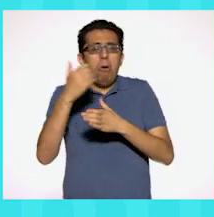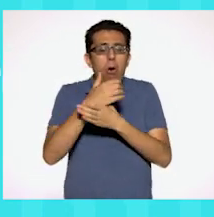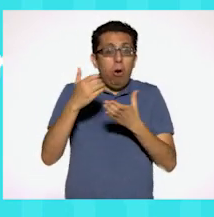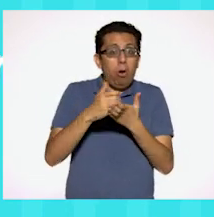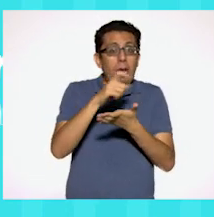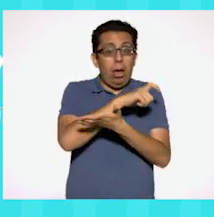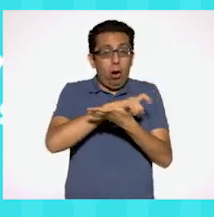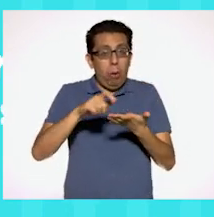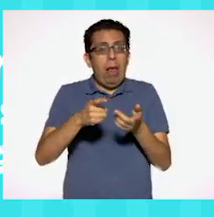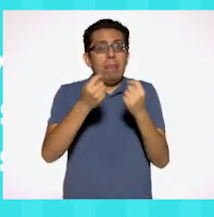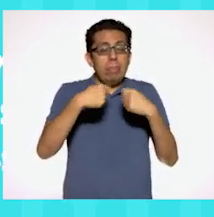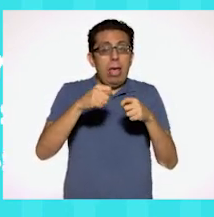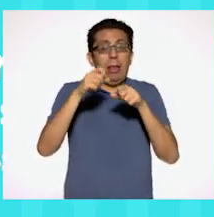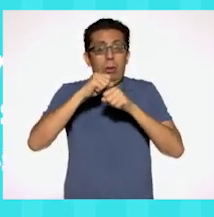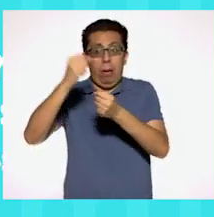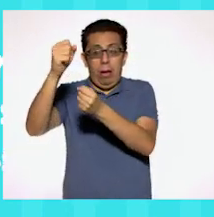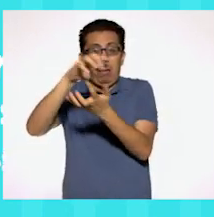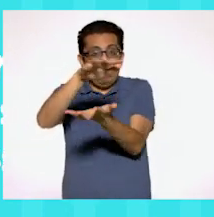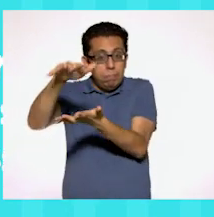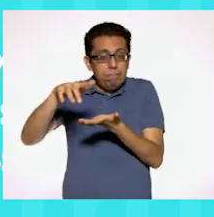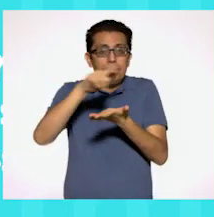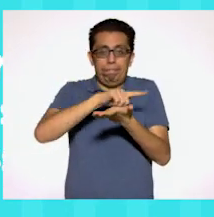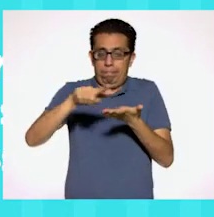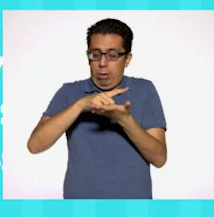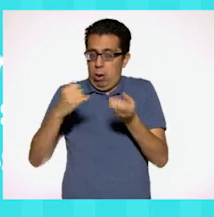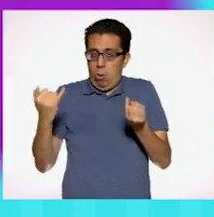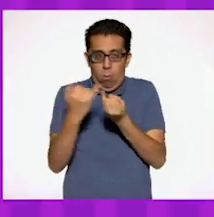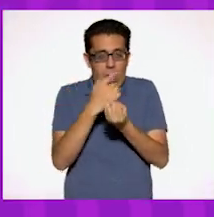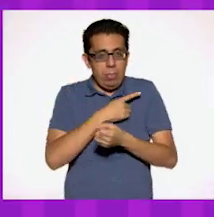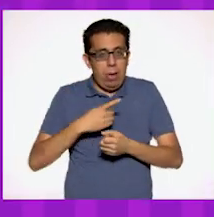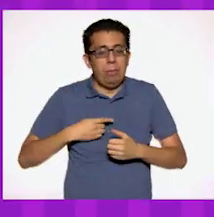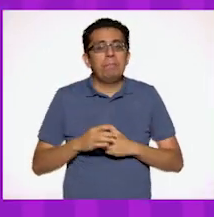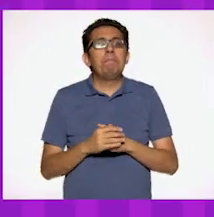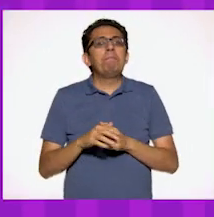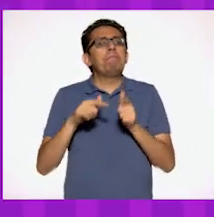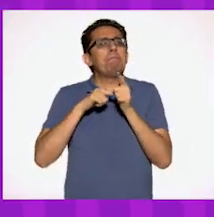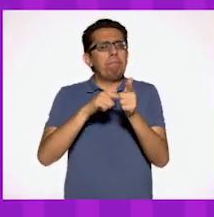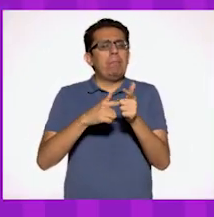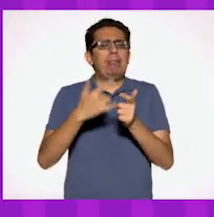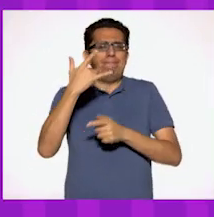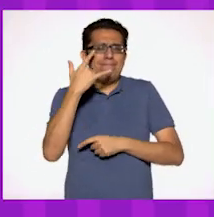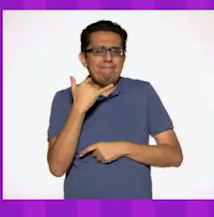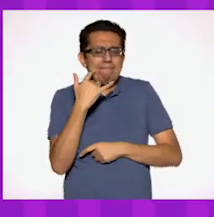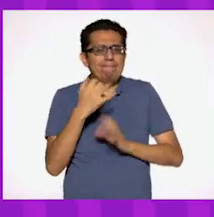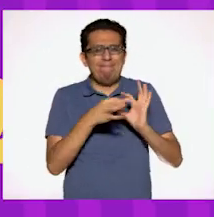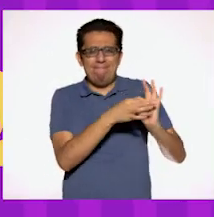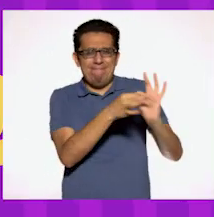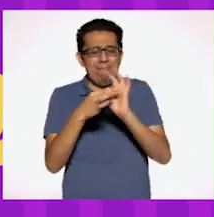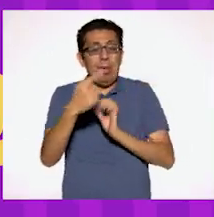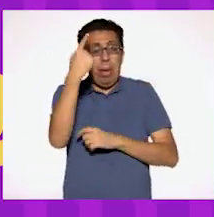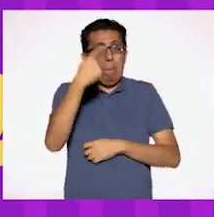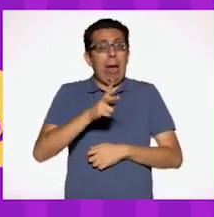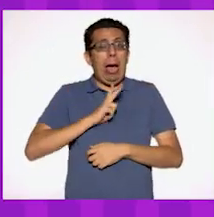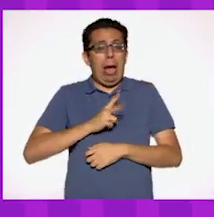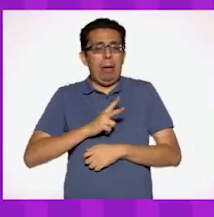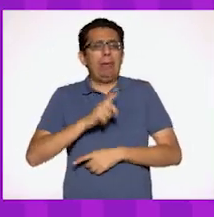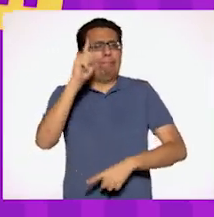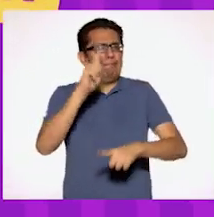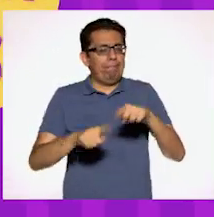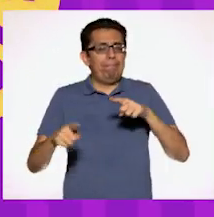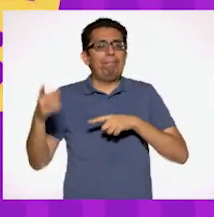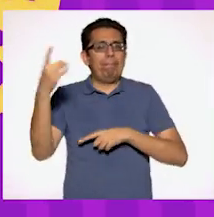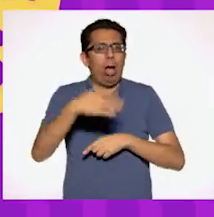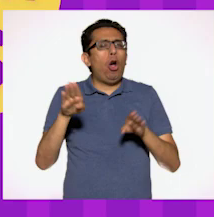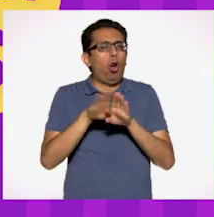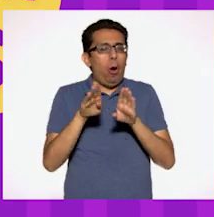las cosas que compres en la tienda o en el supermercado. Sigamos luchando juntos contra este virus, cuidándonos los